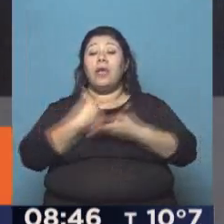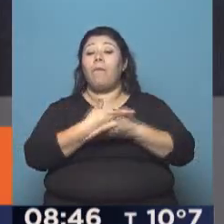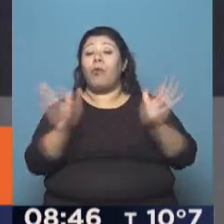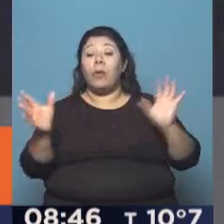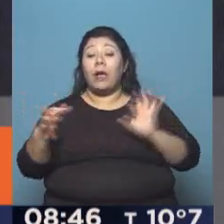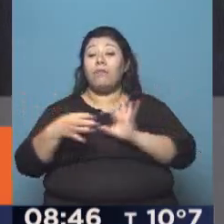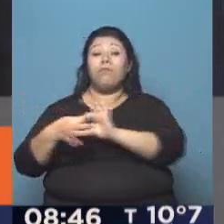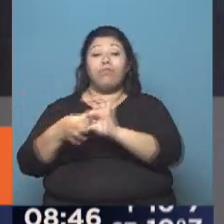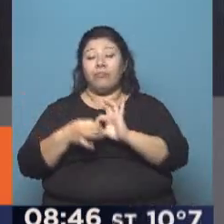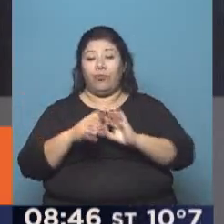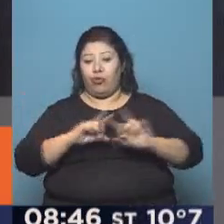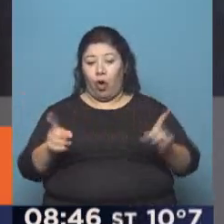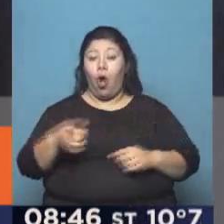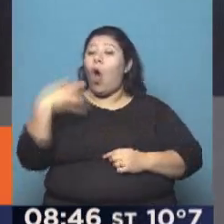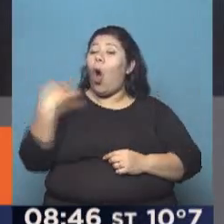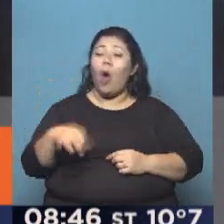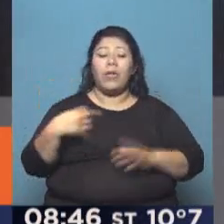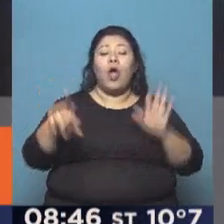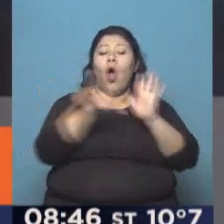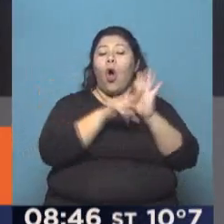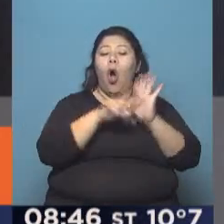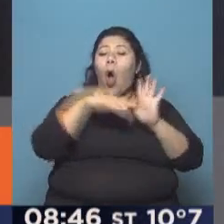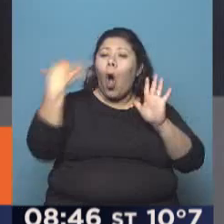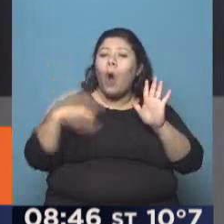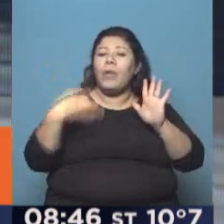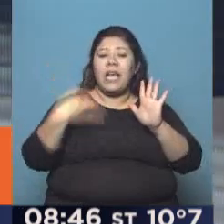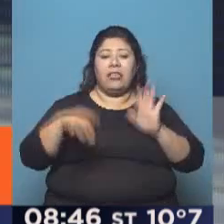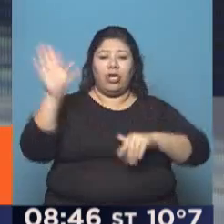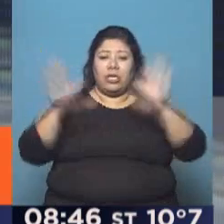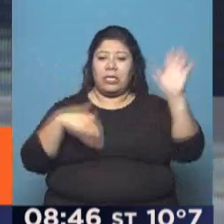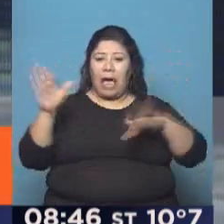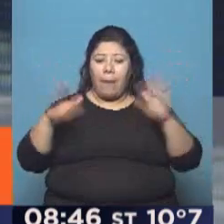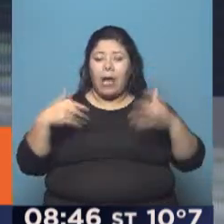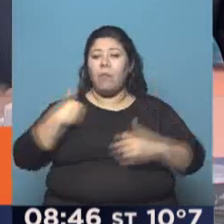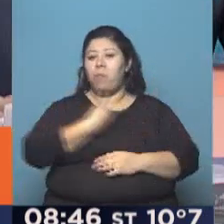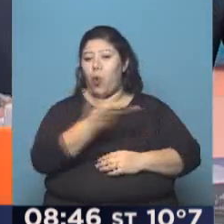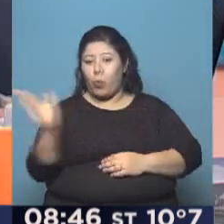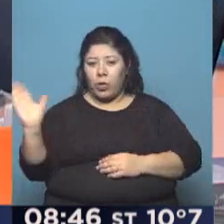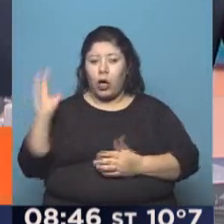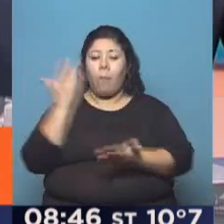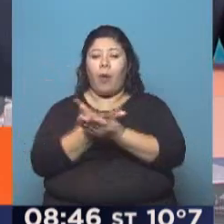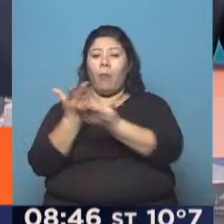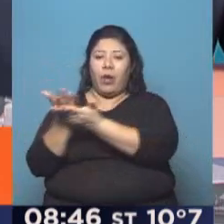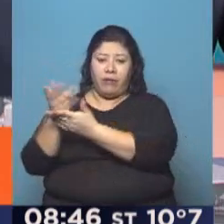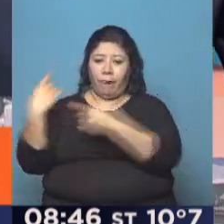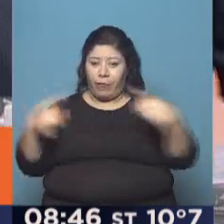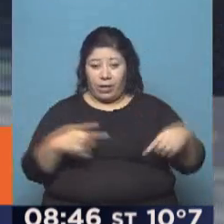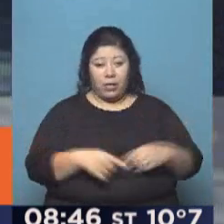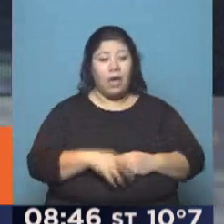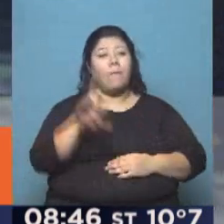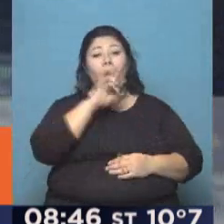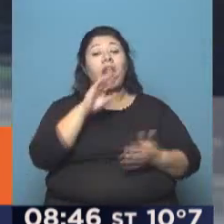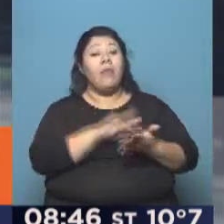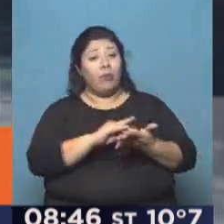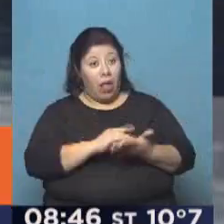son obligatorias la ley dice que son obligatorias Y eso es lo que dijo la cámara Federal diputada va a volver verdad porque hay muchos